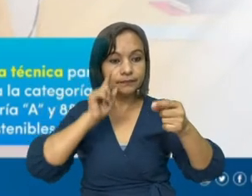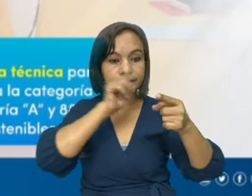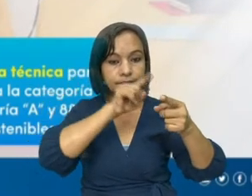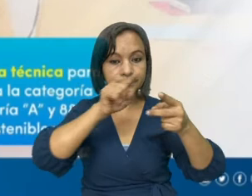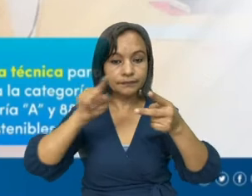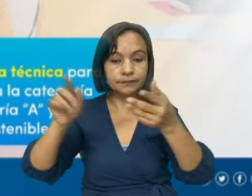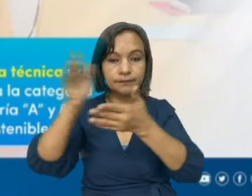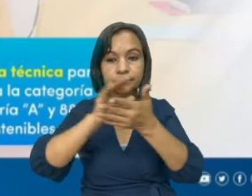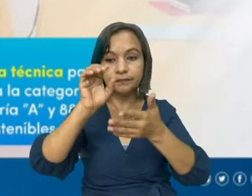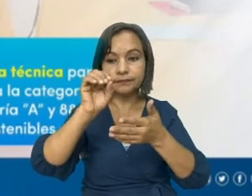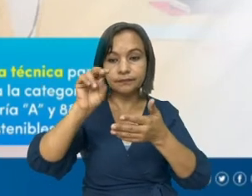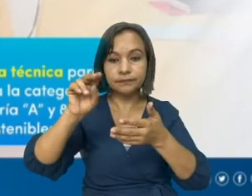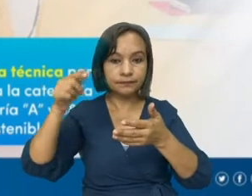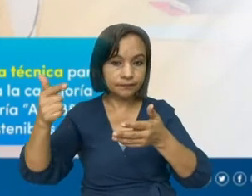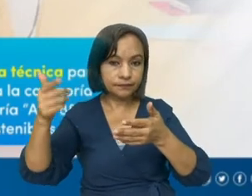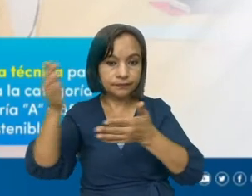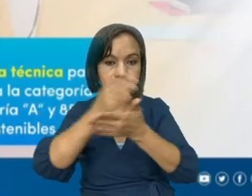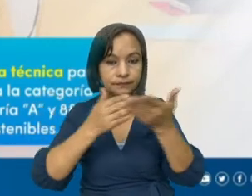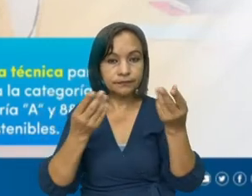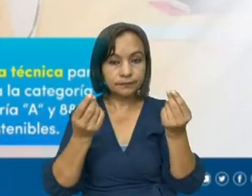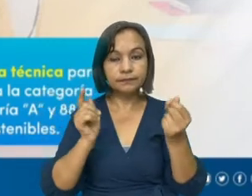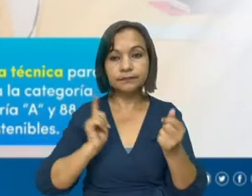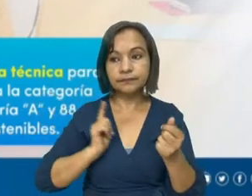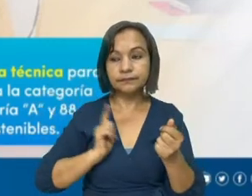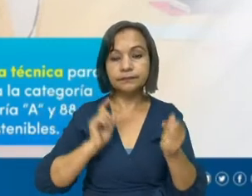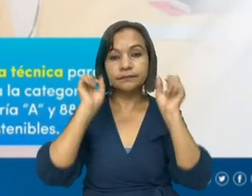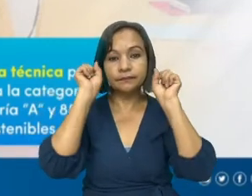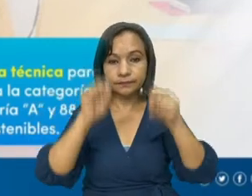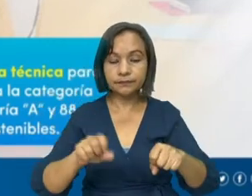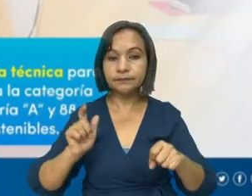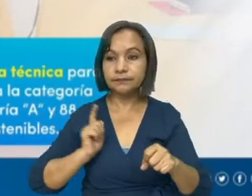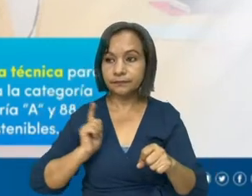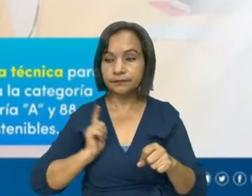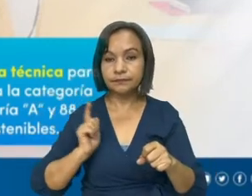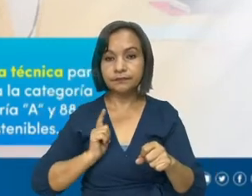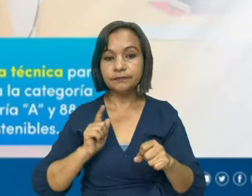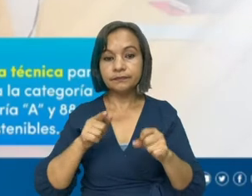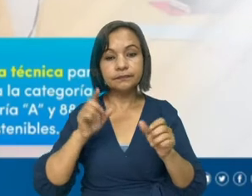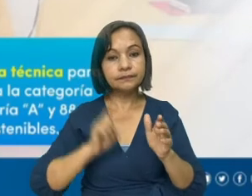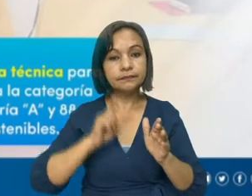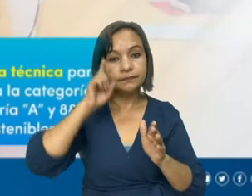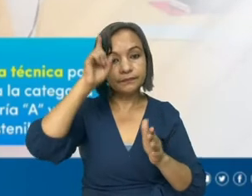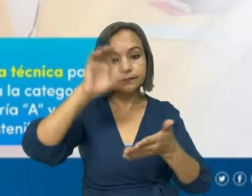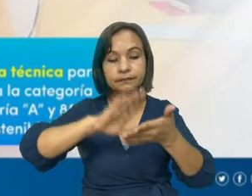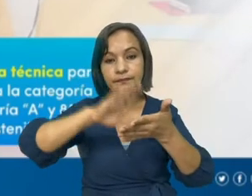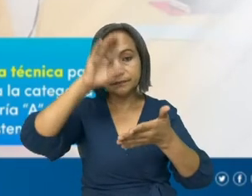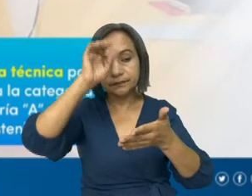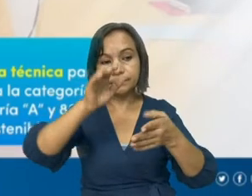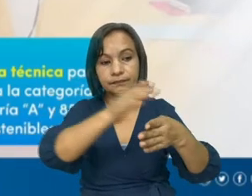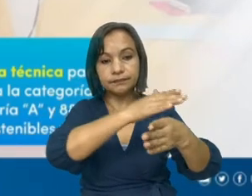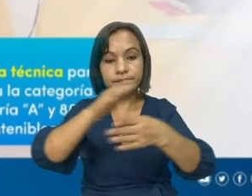hay algunas ONG que van a disponer de algunos recursos, pues, para que también se desarrollen capacidades